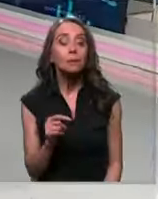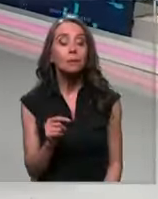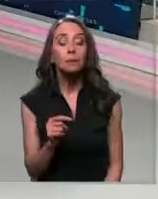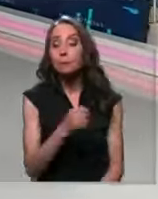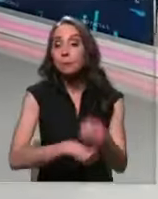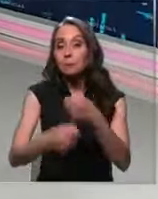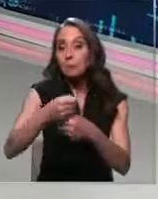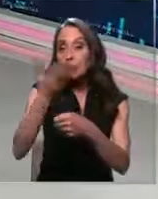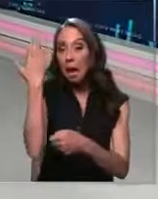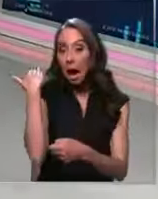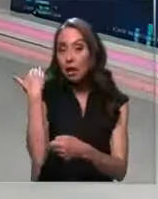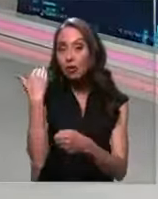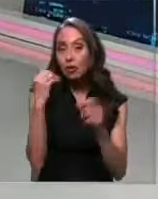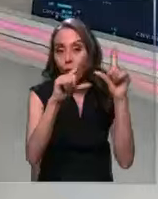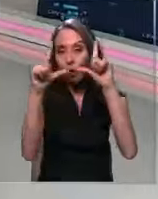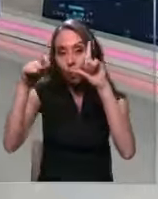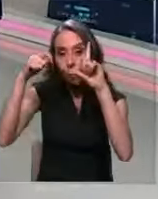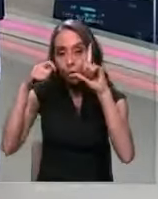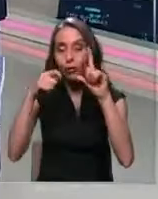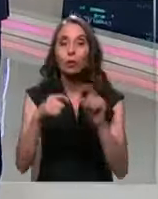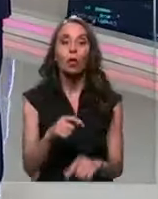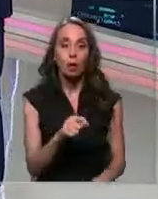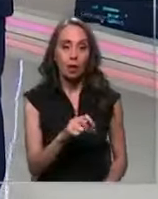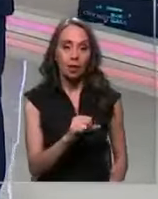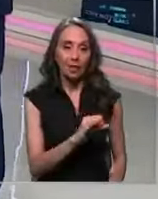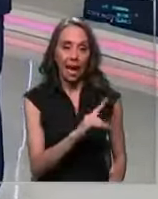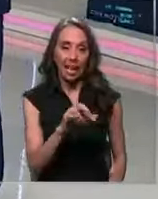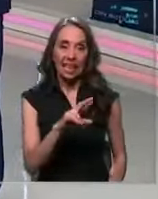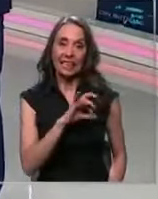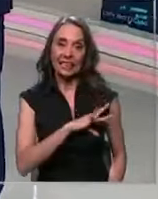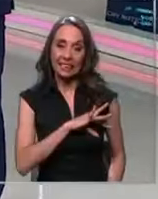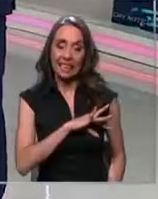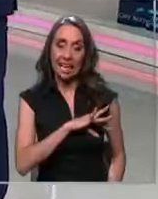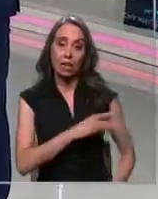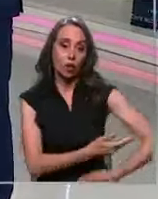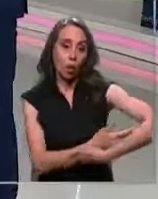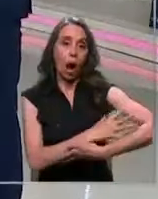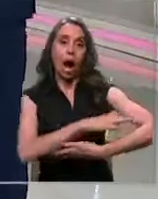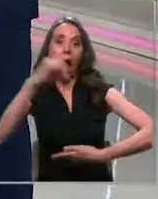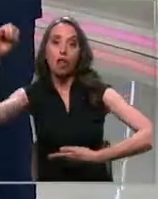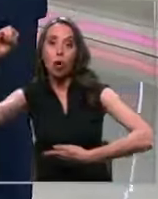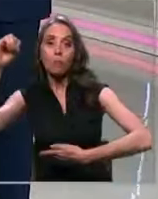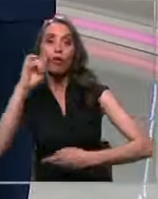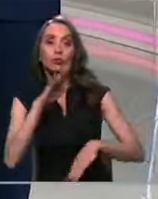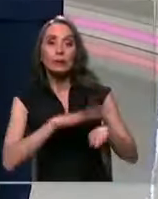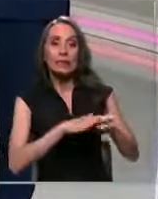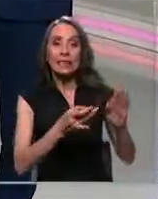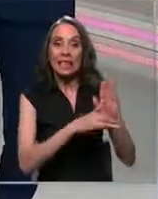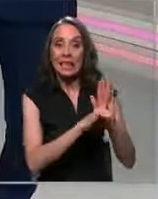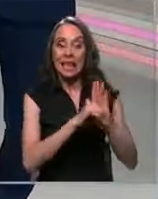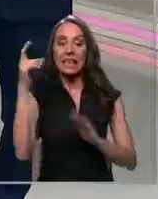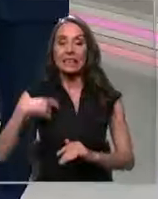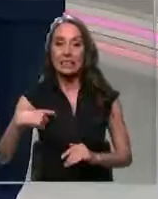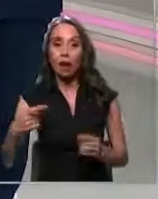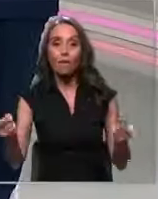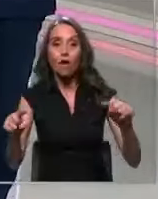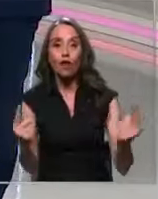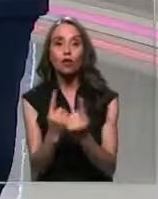Hace algunos años le mostramos el reencuentro de Tyler, un chileno que fue adoptado ilegalmente en Estados Unidos, con su